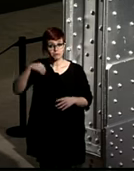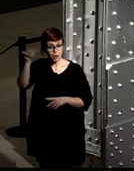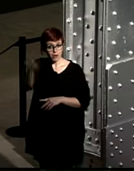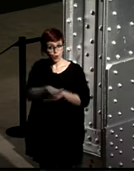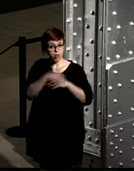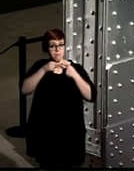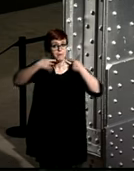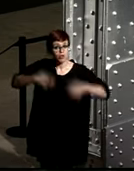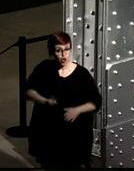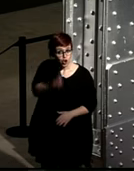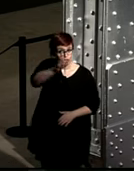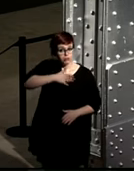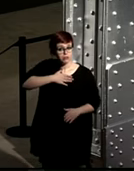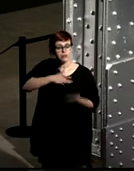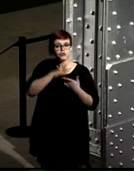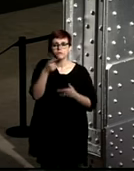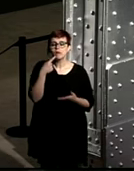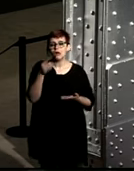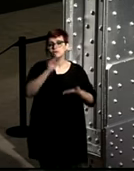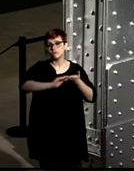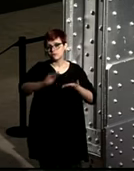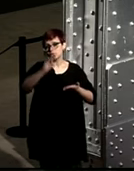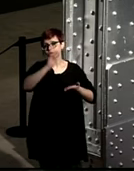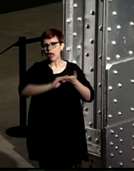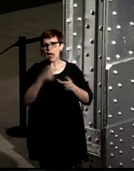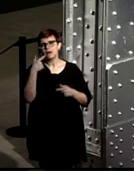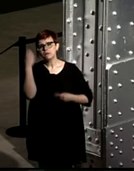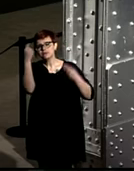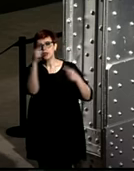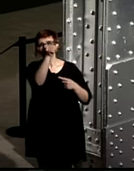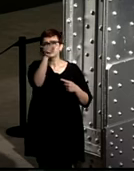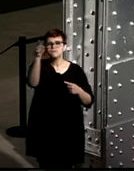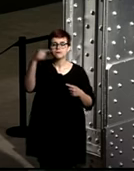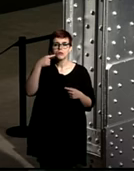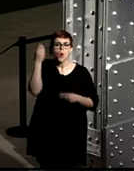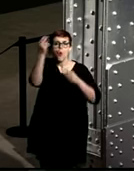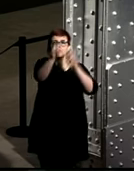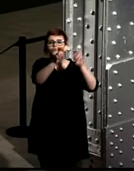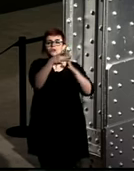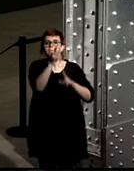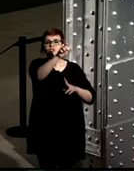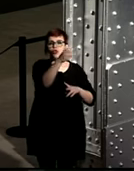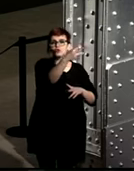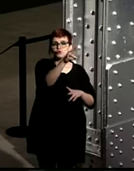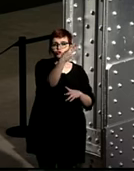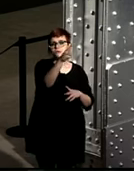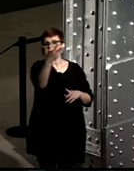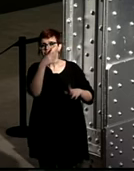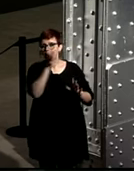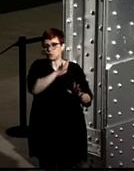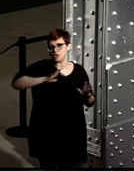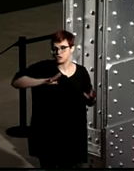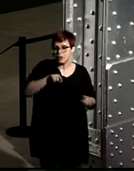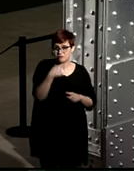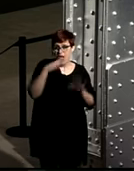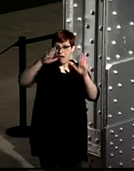la suerte que hemos tenido de que fuimos escribiendo, oye, qué tal este, siempre pone 2 o 3 caras, y lo que es el reparto final realmente es